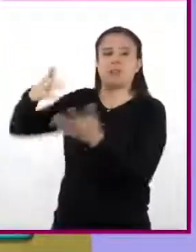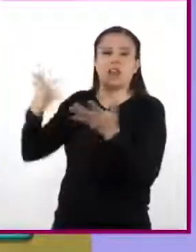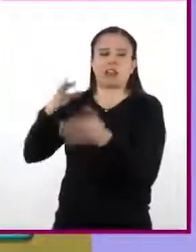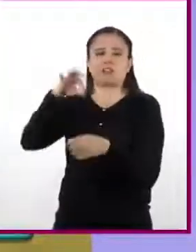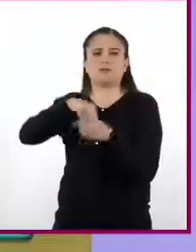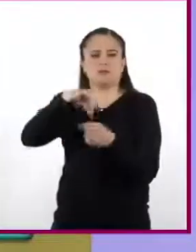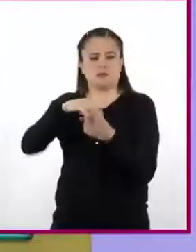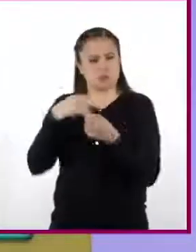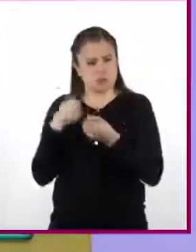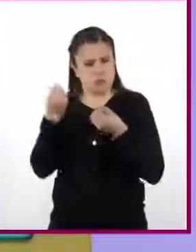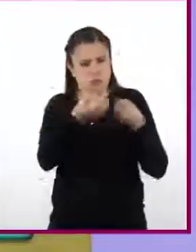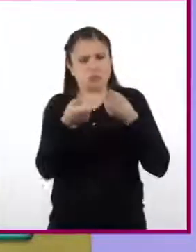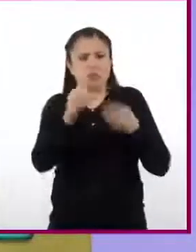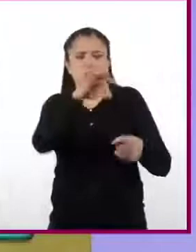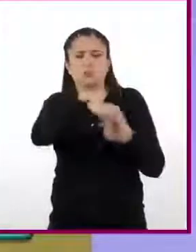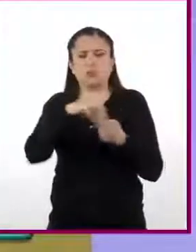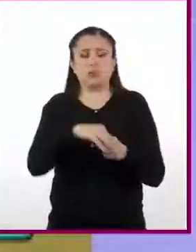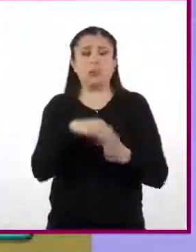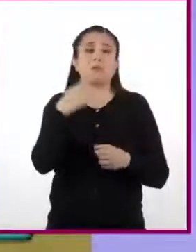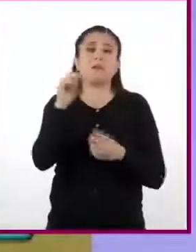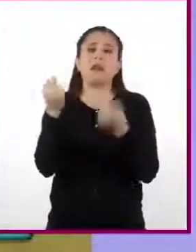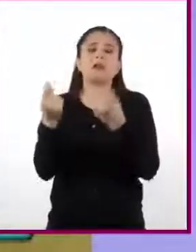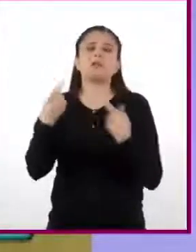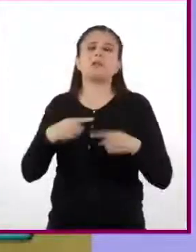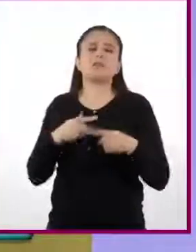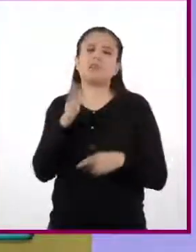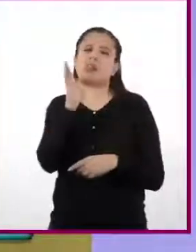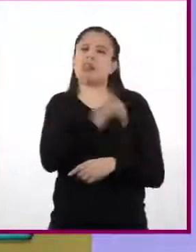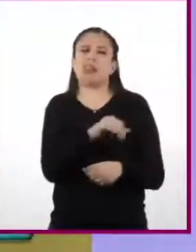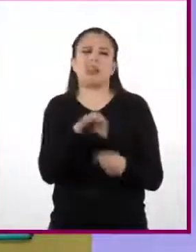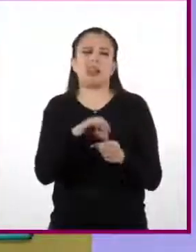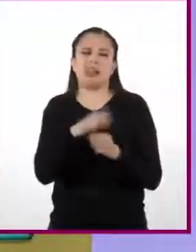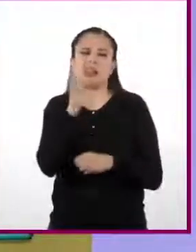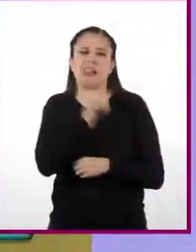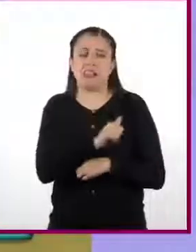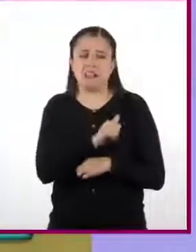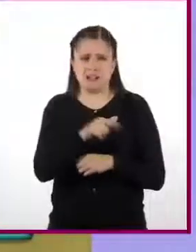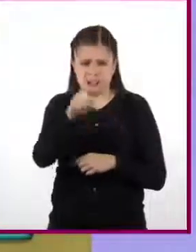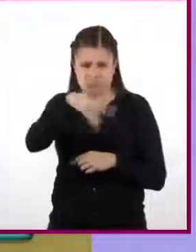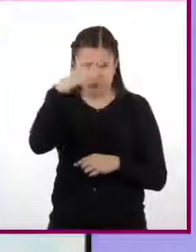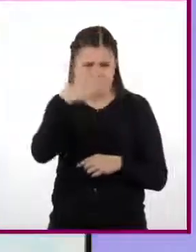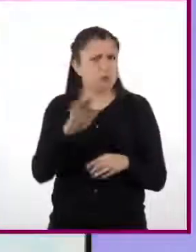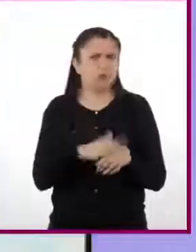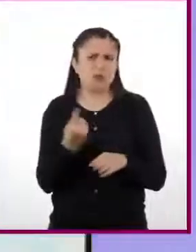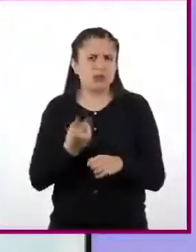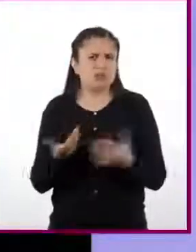esto, no todas las personas ejercen su derecho a votar. ¿Quieres saber por qué?